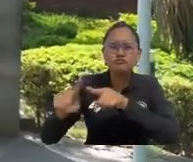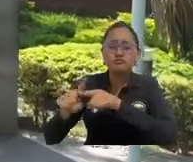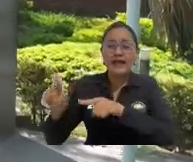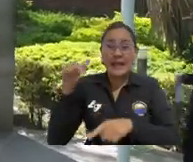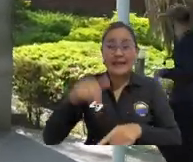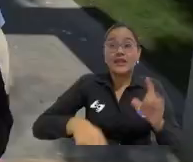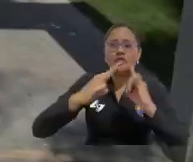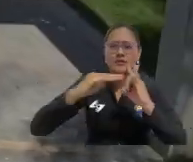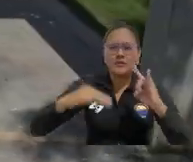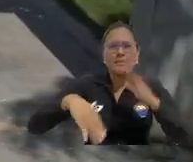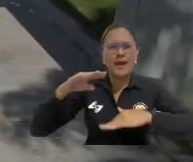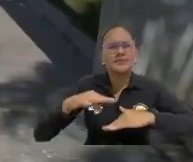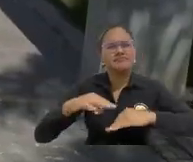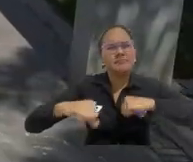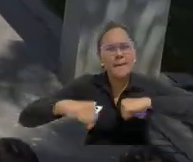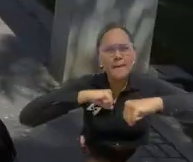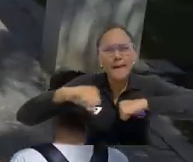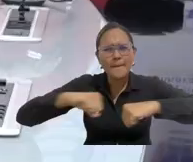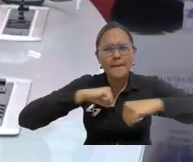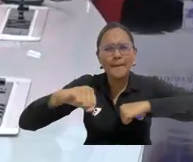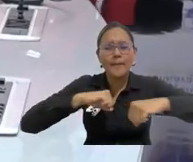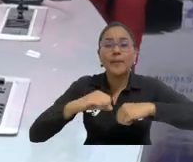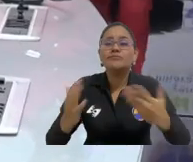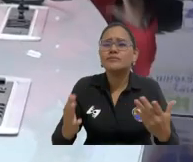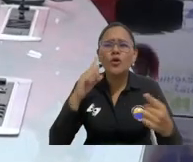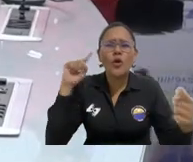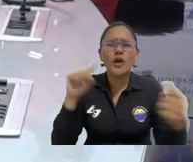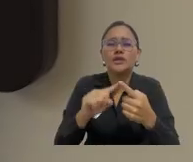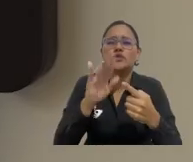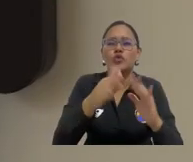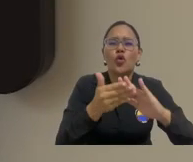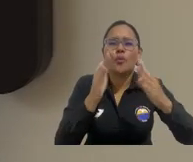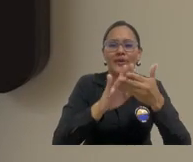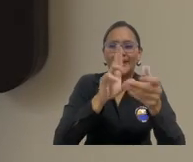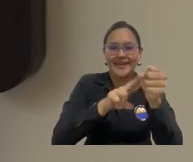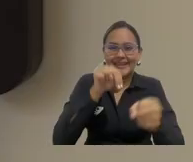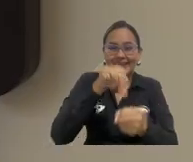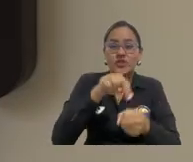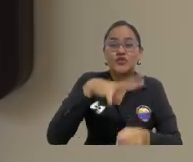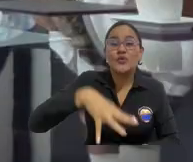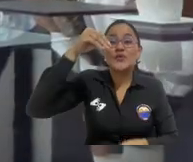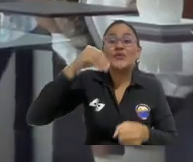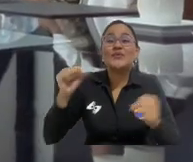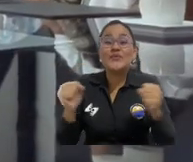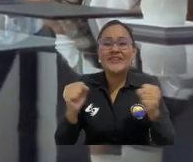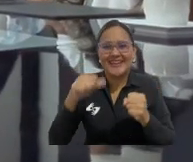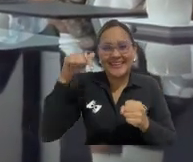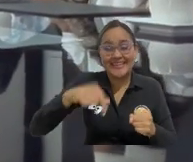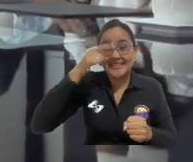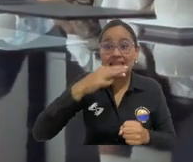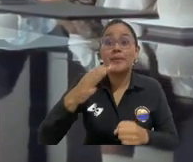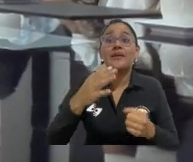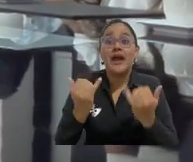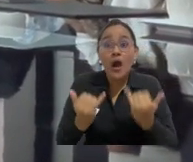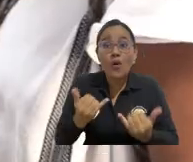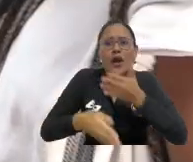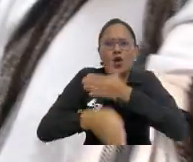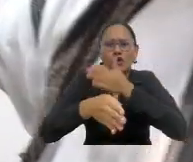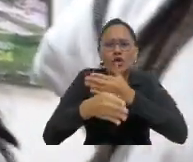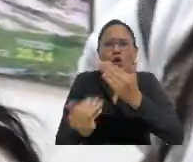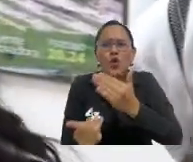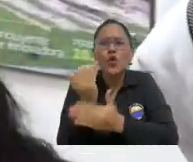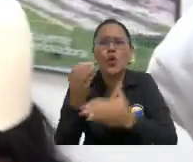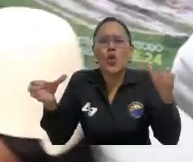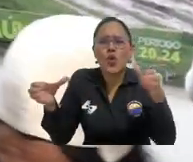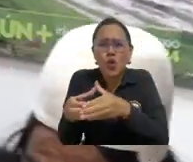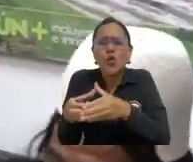diversas son las acciones que la Universidad del Magdalena viene ejecutando en favor de la comunidad indígena de la Sierra Nevada de Santa Marta y